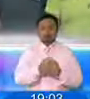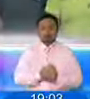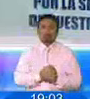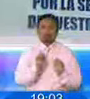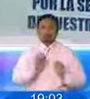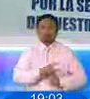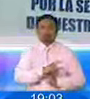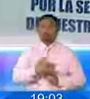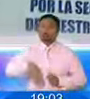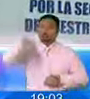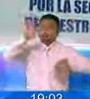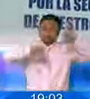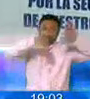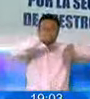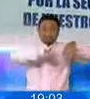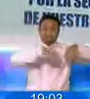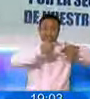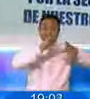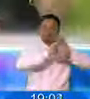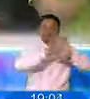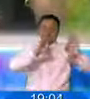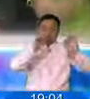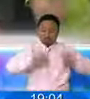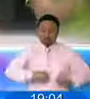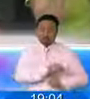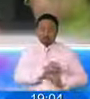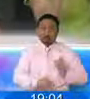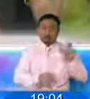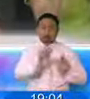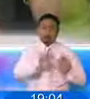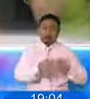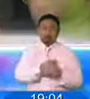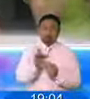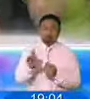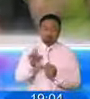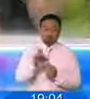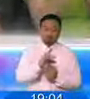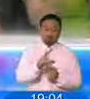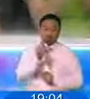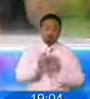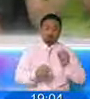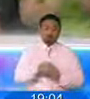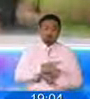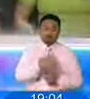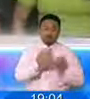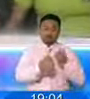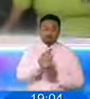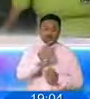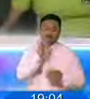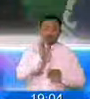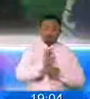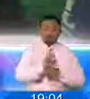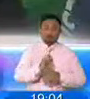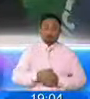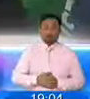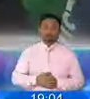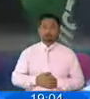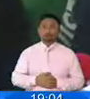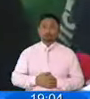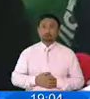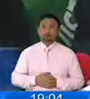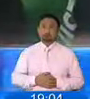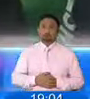para limpiar paredes, pero también para hacer una depuración, dejando de lado a quienes le han hecho daño al país, aseguran.